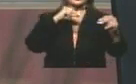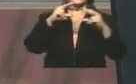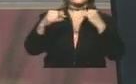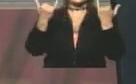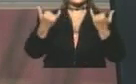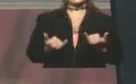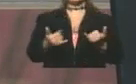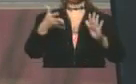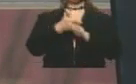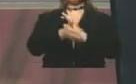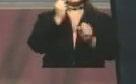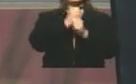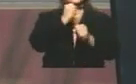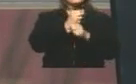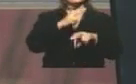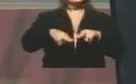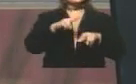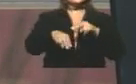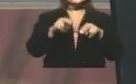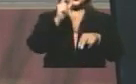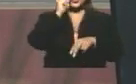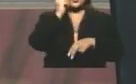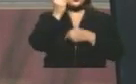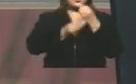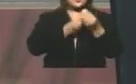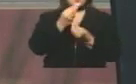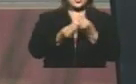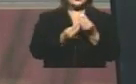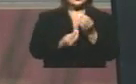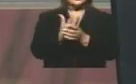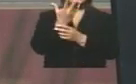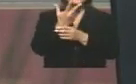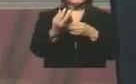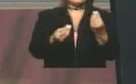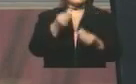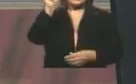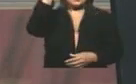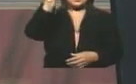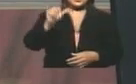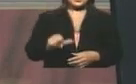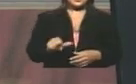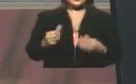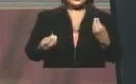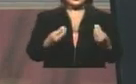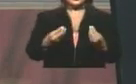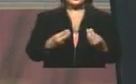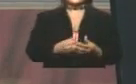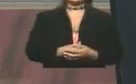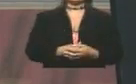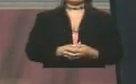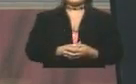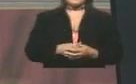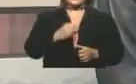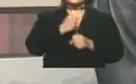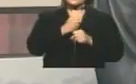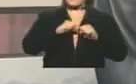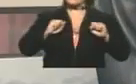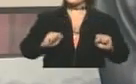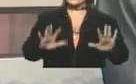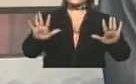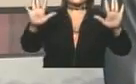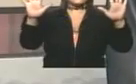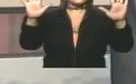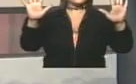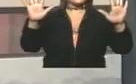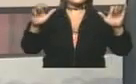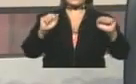sí me gustaría que me cuentes el trabajo con las niñas y los niños que hacen ustedes allí en la Fundación Amaranto. Cuéntame, bueno, es el cómo se desarrolla. Más maravilloso que